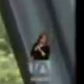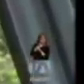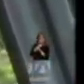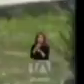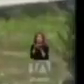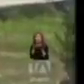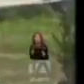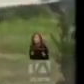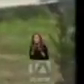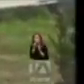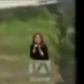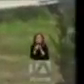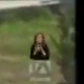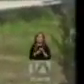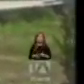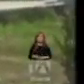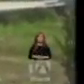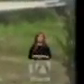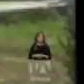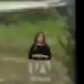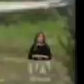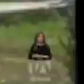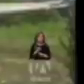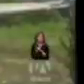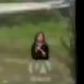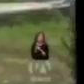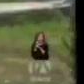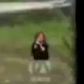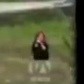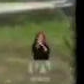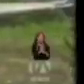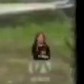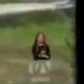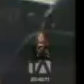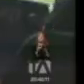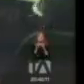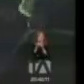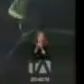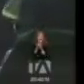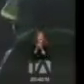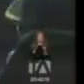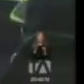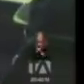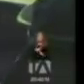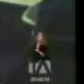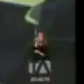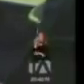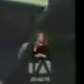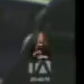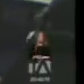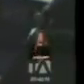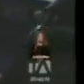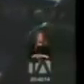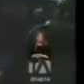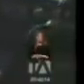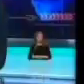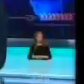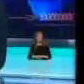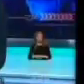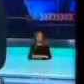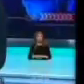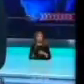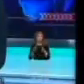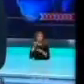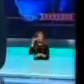pistas clandestinas, donde aterrizan o despegan ilegalmente aeronaves cargadas con droga. Un